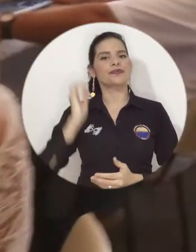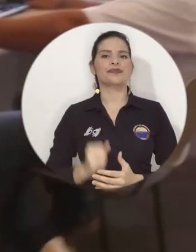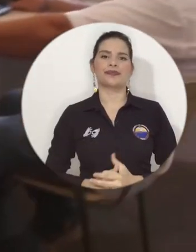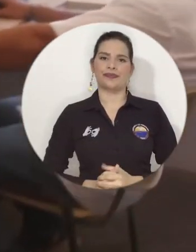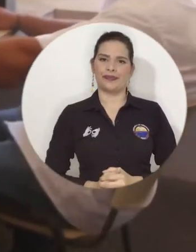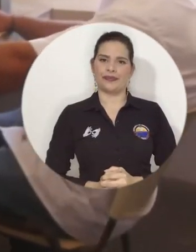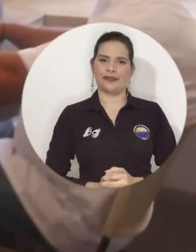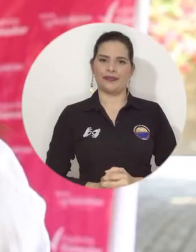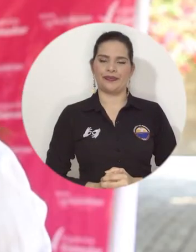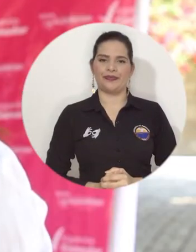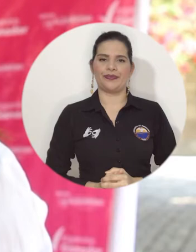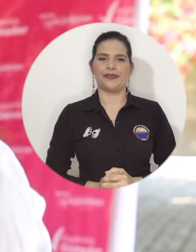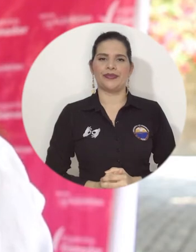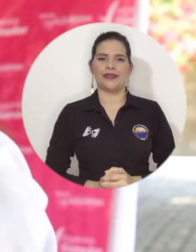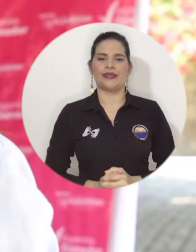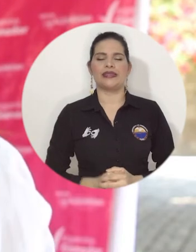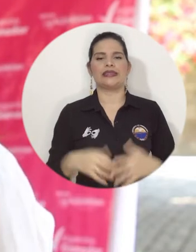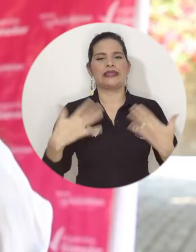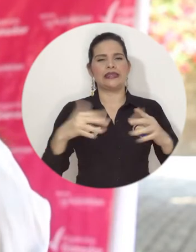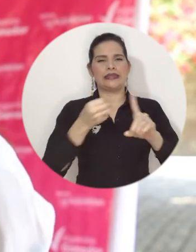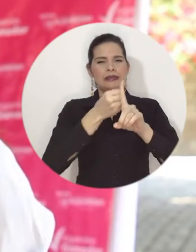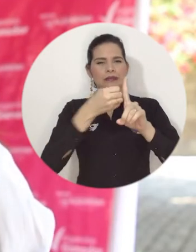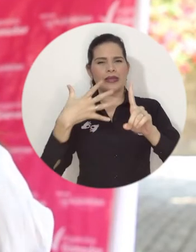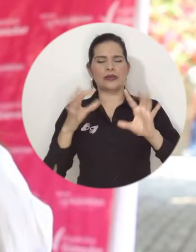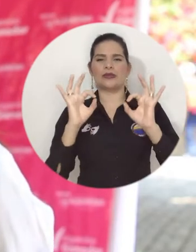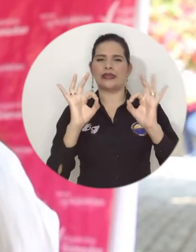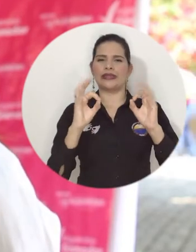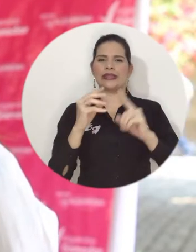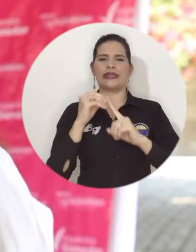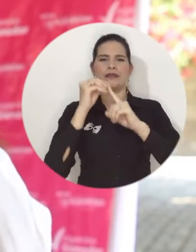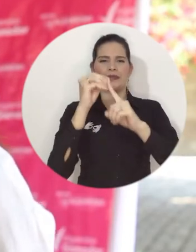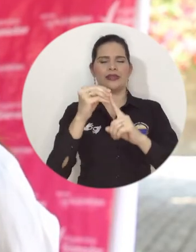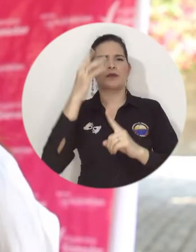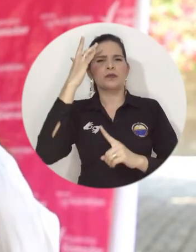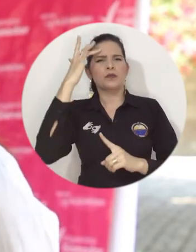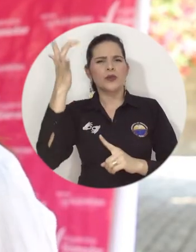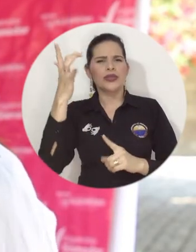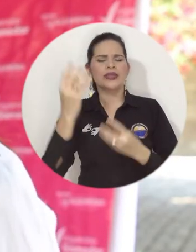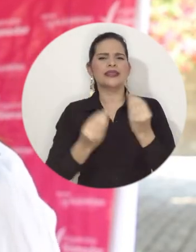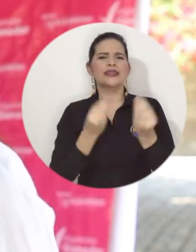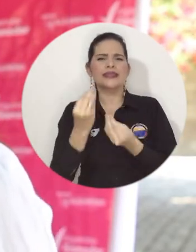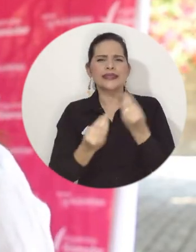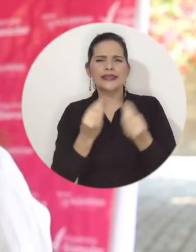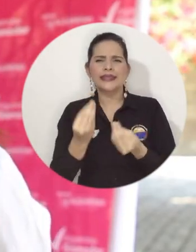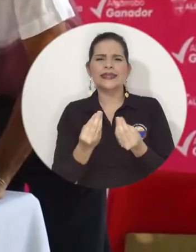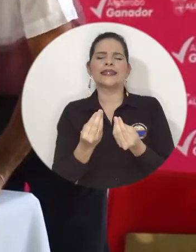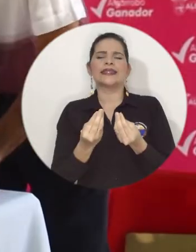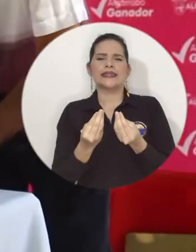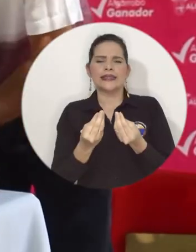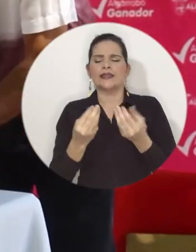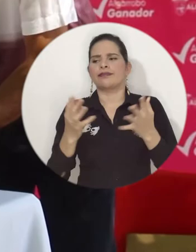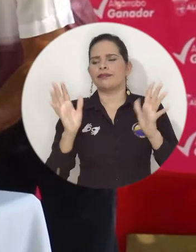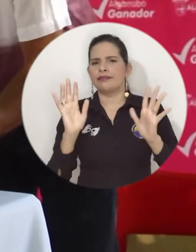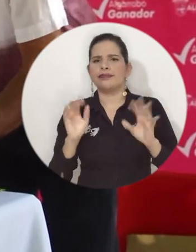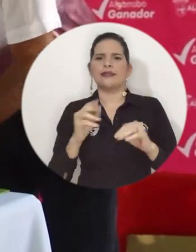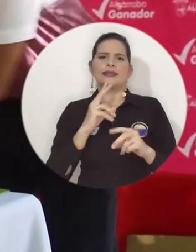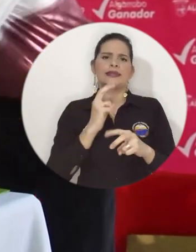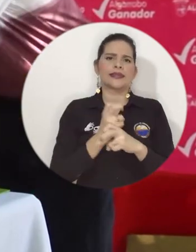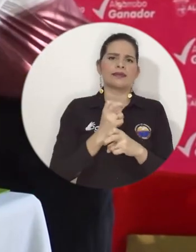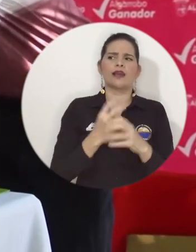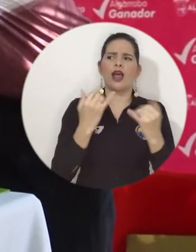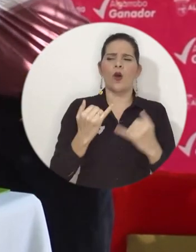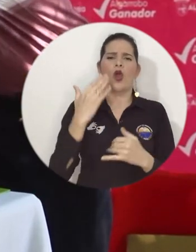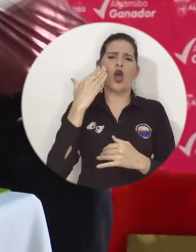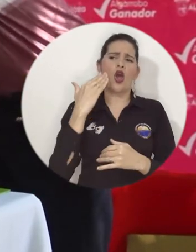ese tipo de cosas lo llevan aquí, teniendo una sede aquí donde puedan estudiar, donde puedan prepararse y hacer cursos virtuales. Traería un gran beneficio